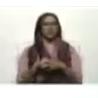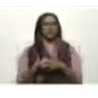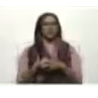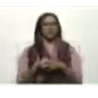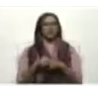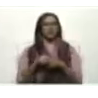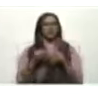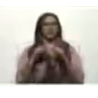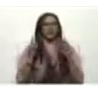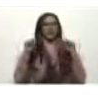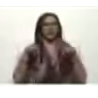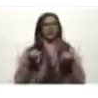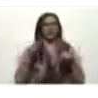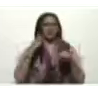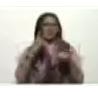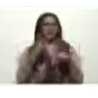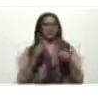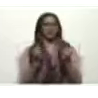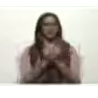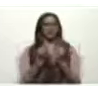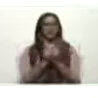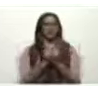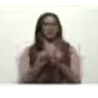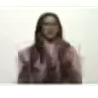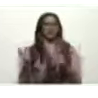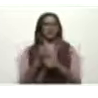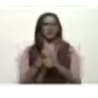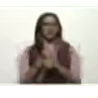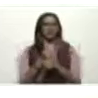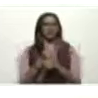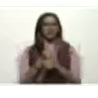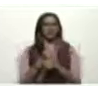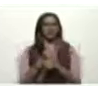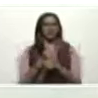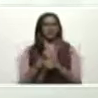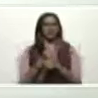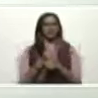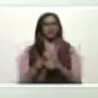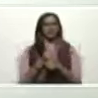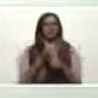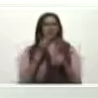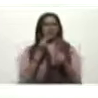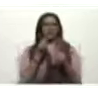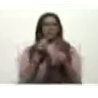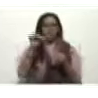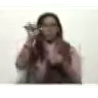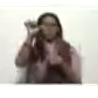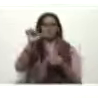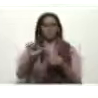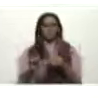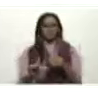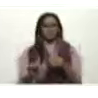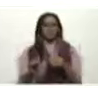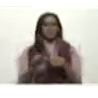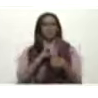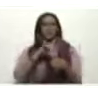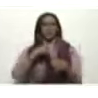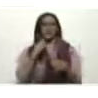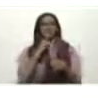Pero aquí estoy viendo los minerales que han conseguido y es muy auspicioso. No puedo decir los